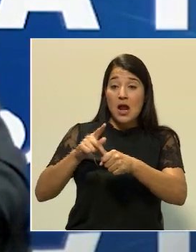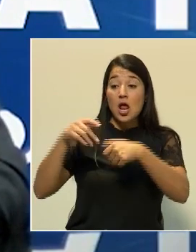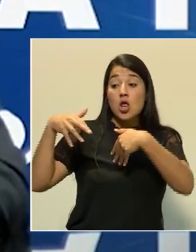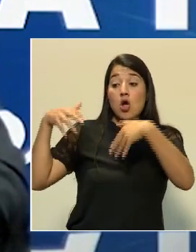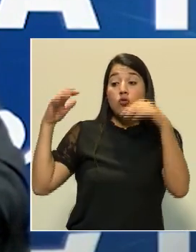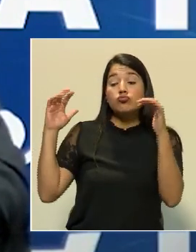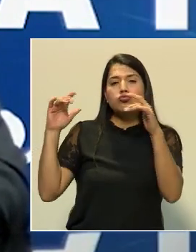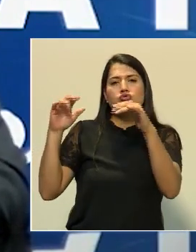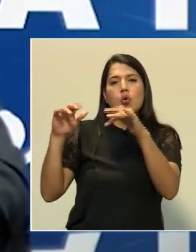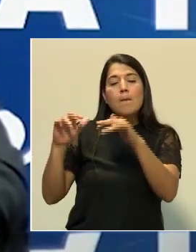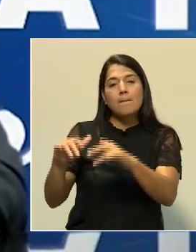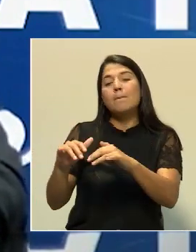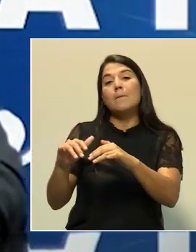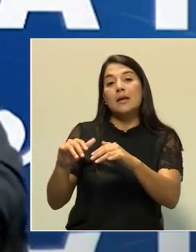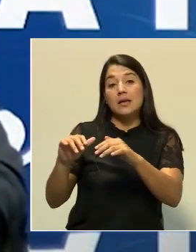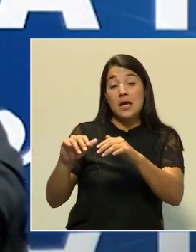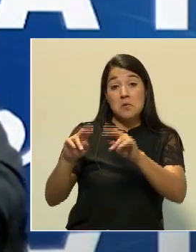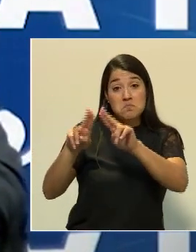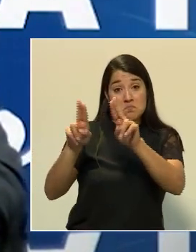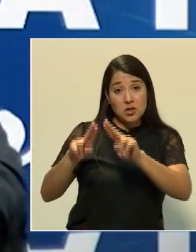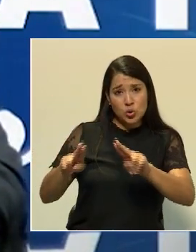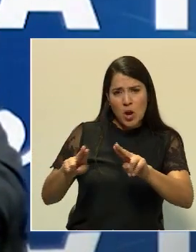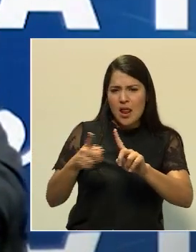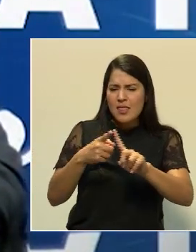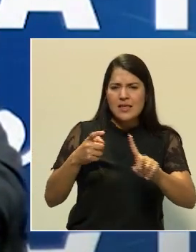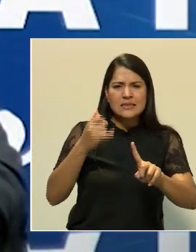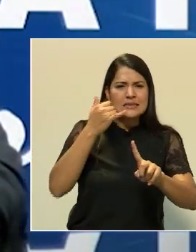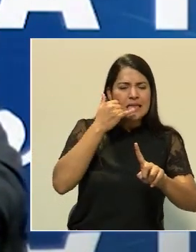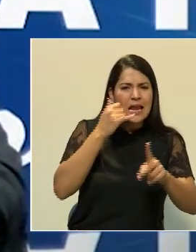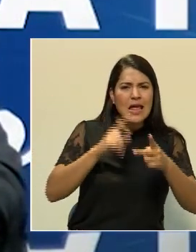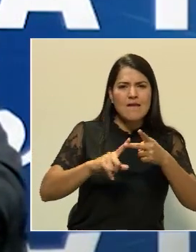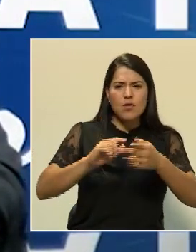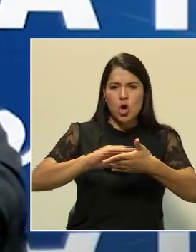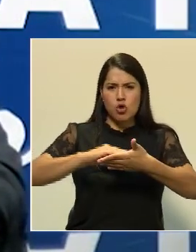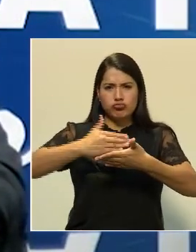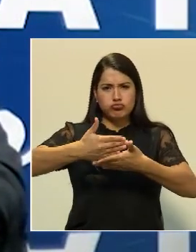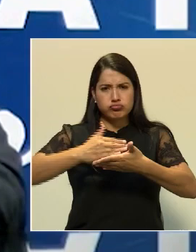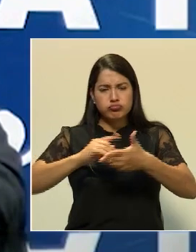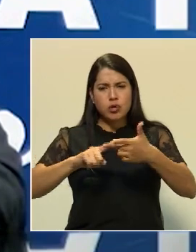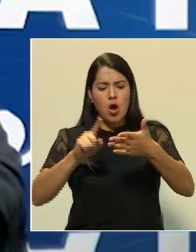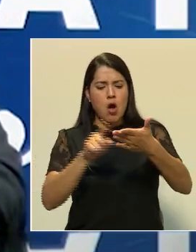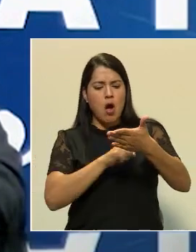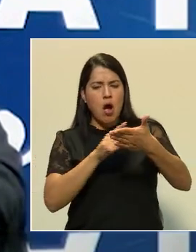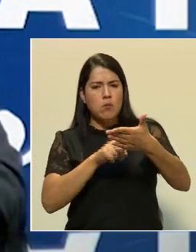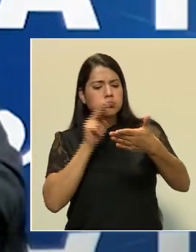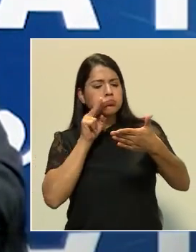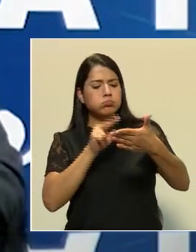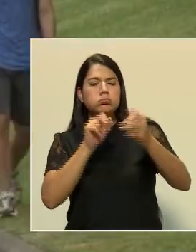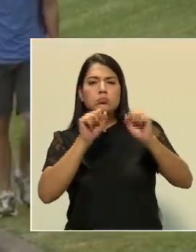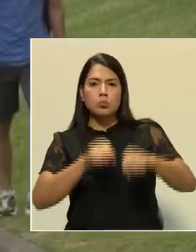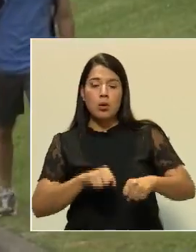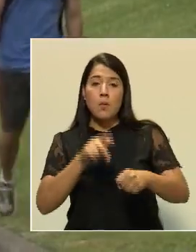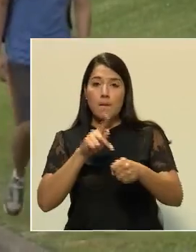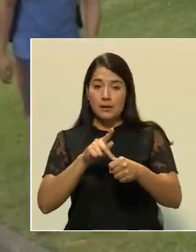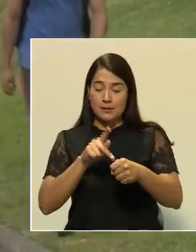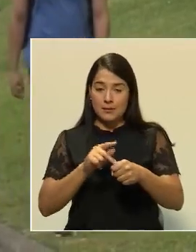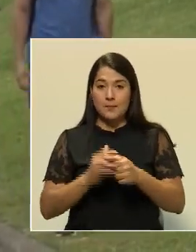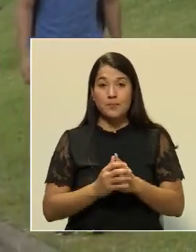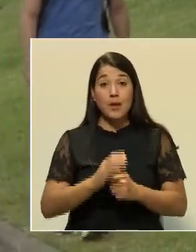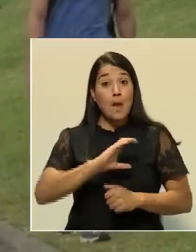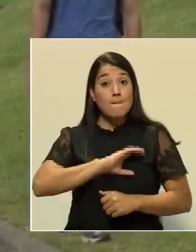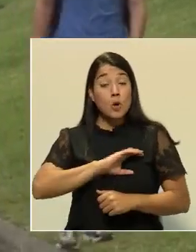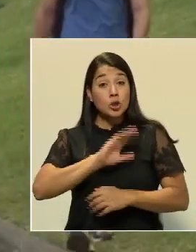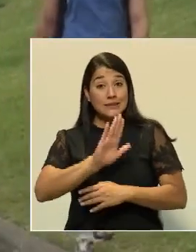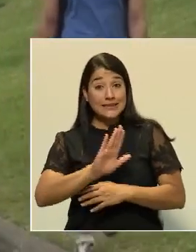nuestros teléfonos, de nuestras computadoras o tabletas podemos verdaderamente participar. La Policía